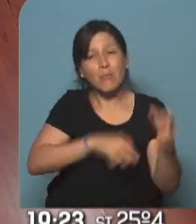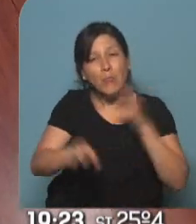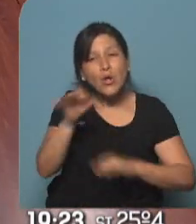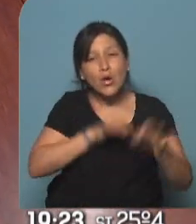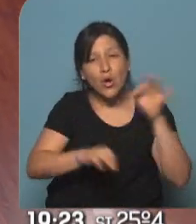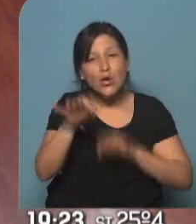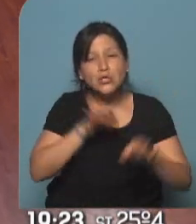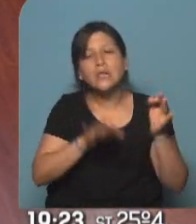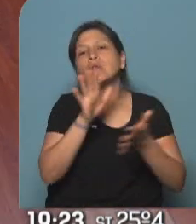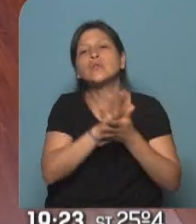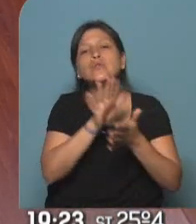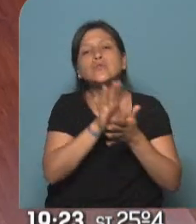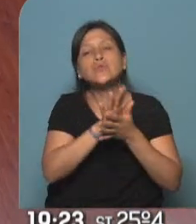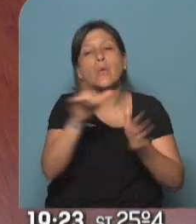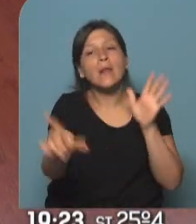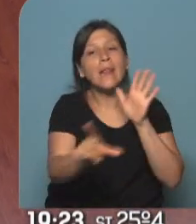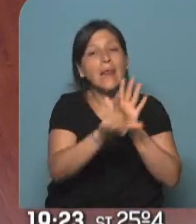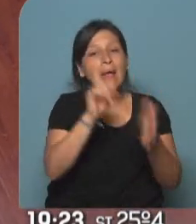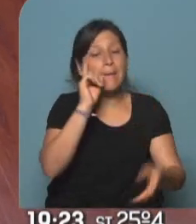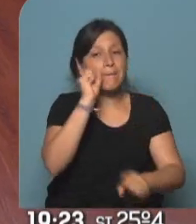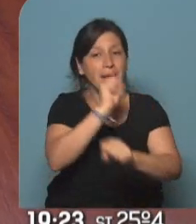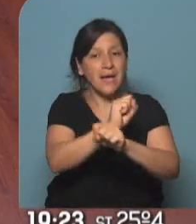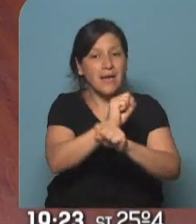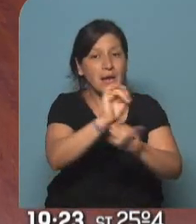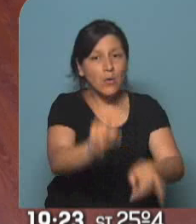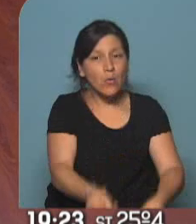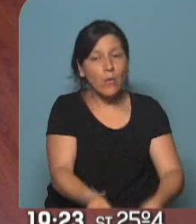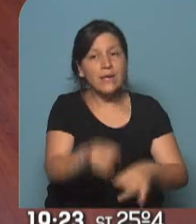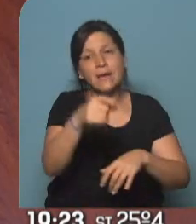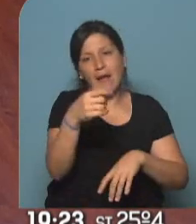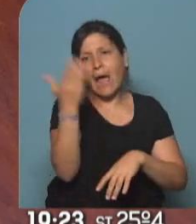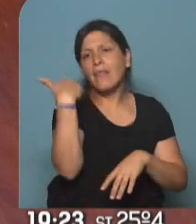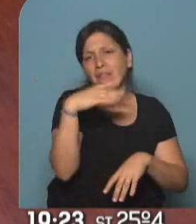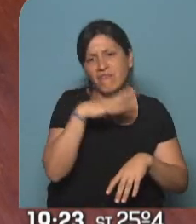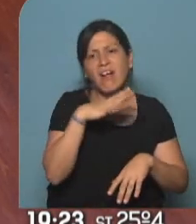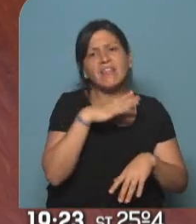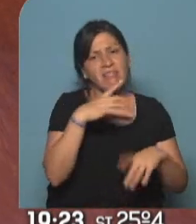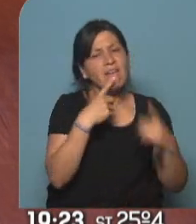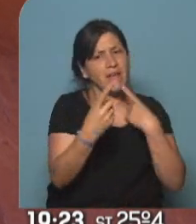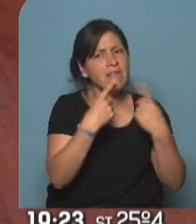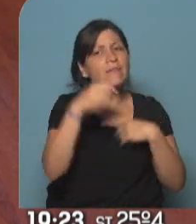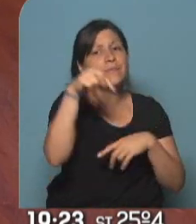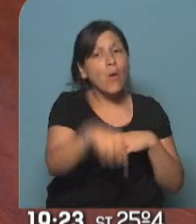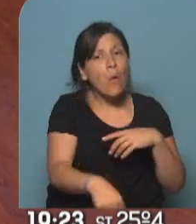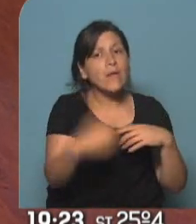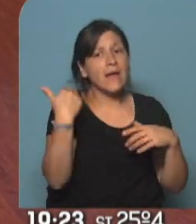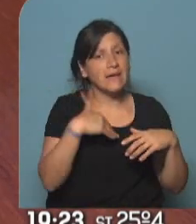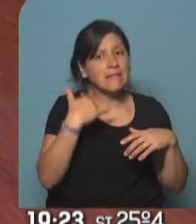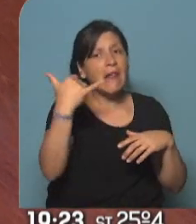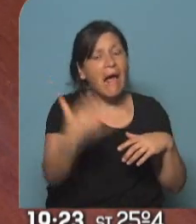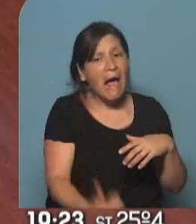penal juvenil es una deuda de debate de la democracia hoy la argentina tiene como norma decreto ley